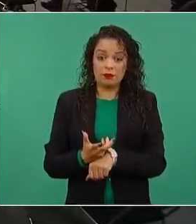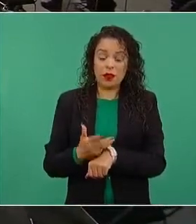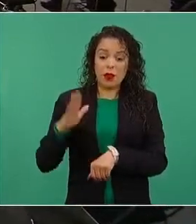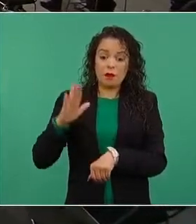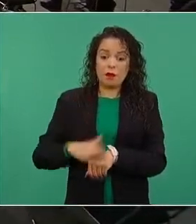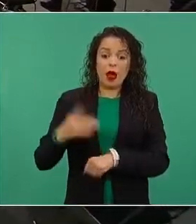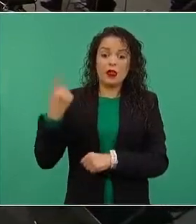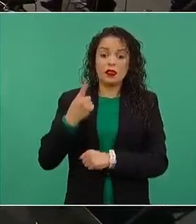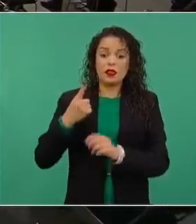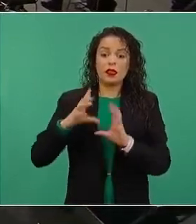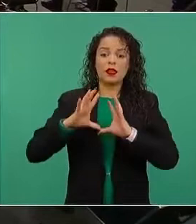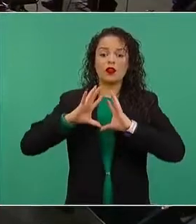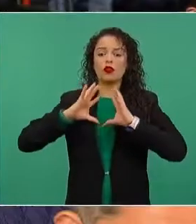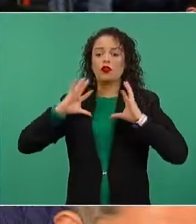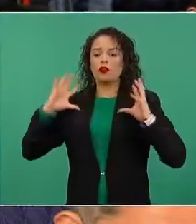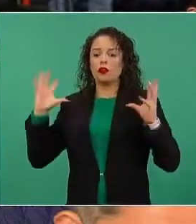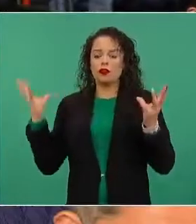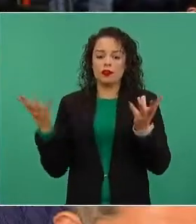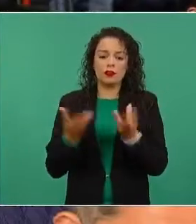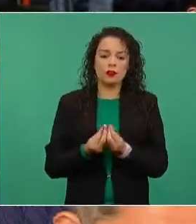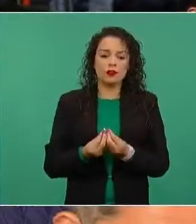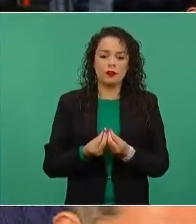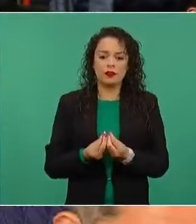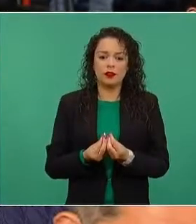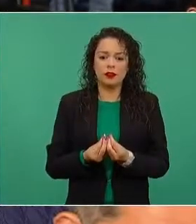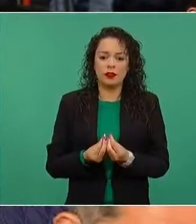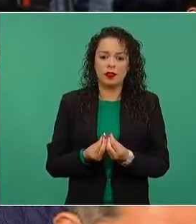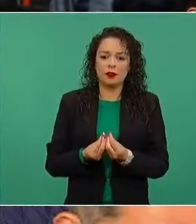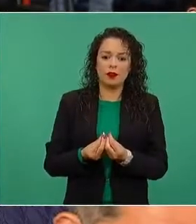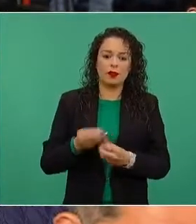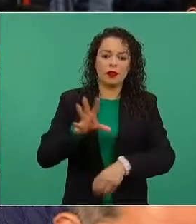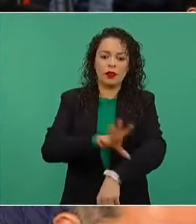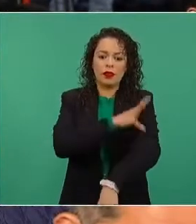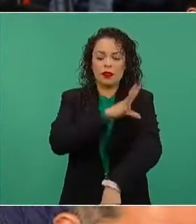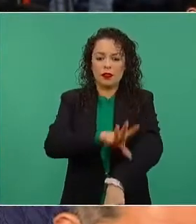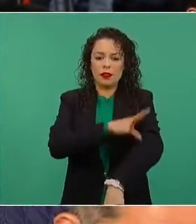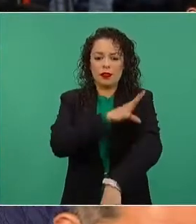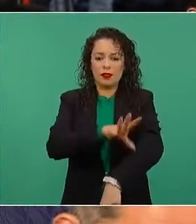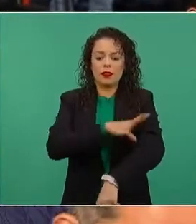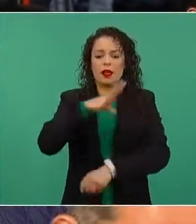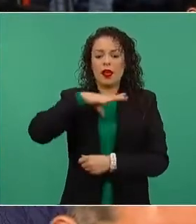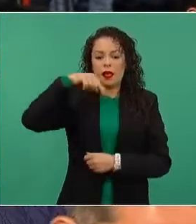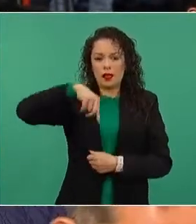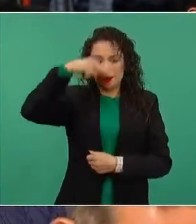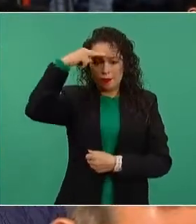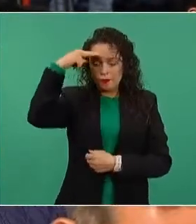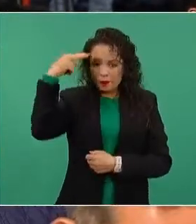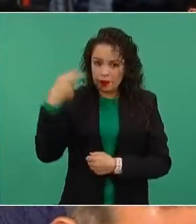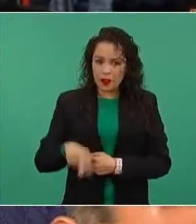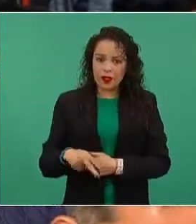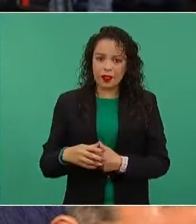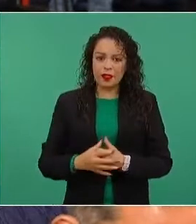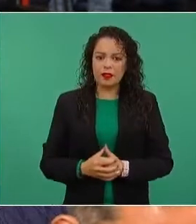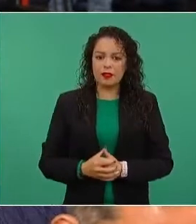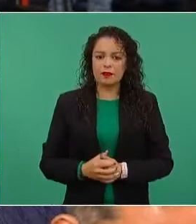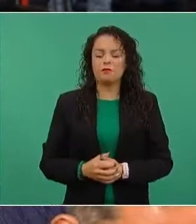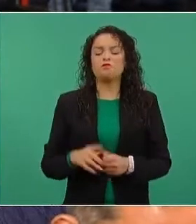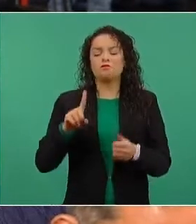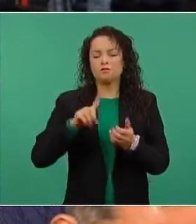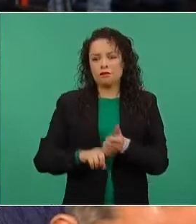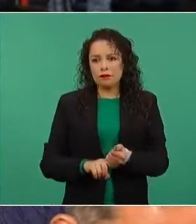la producción, toda la generación de electricidad que tiene México, con todos los